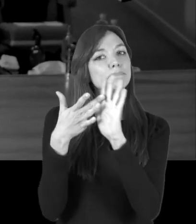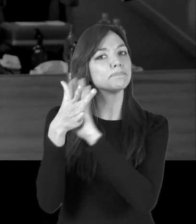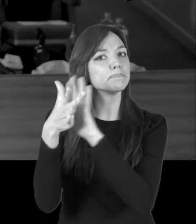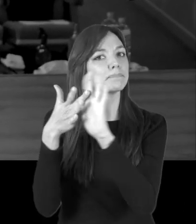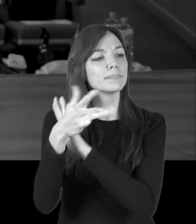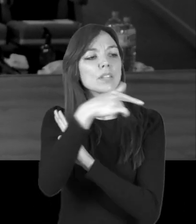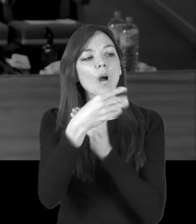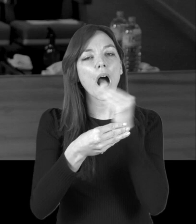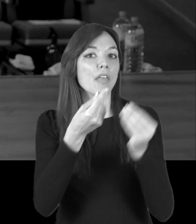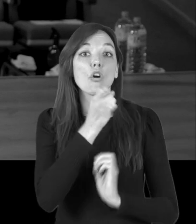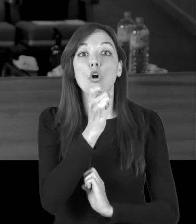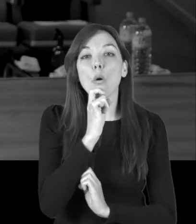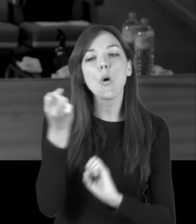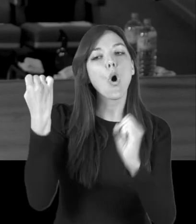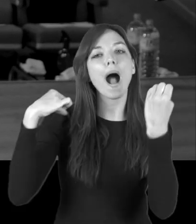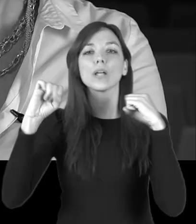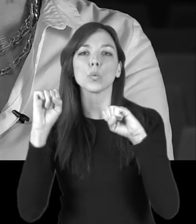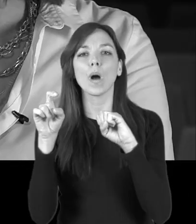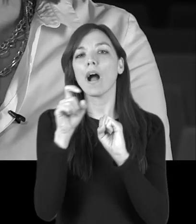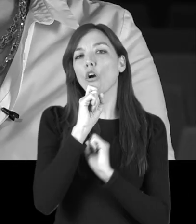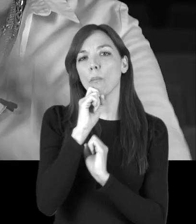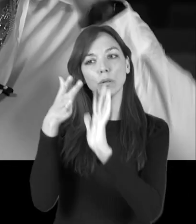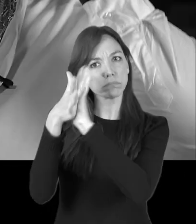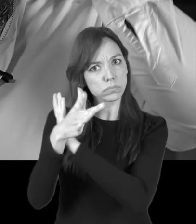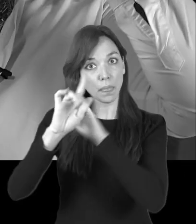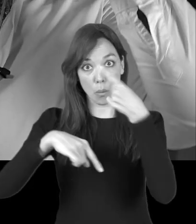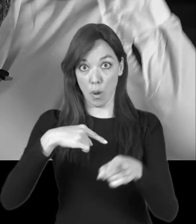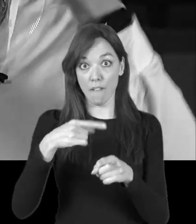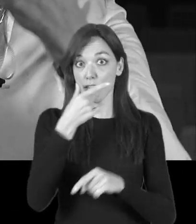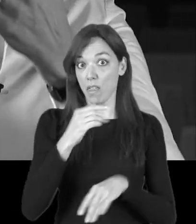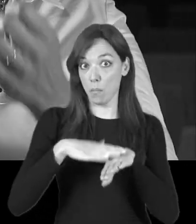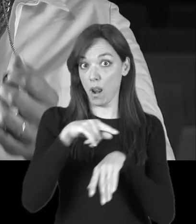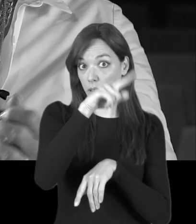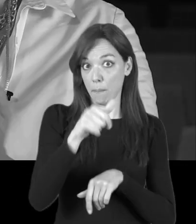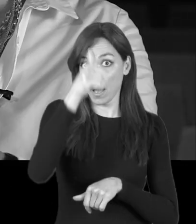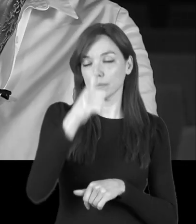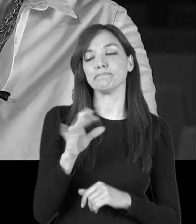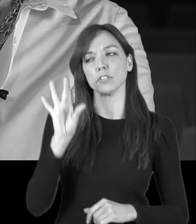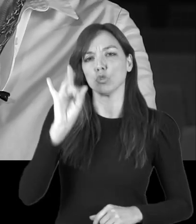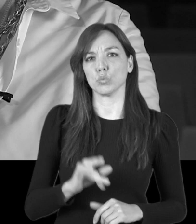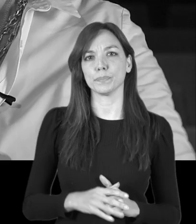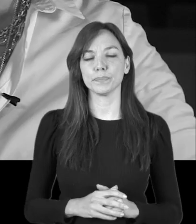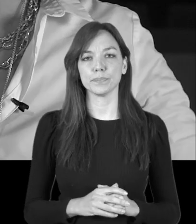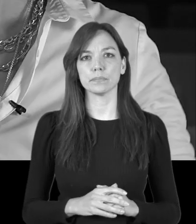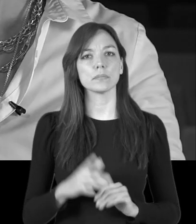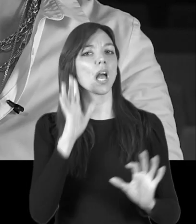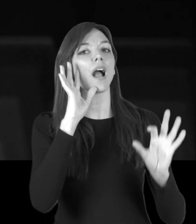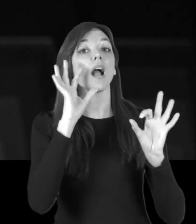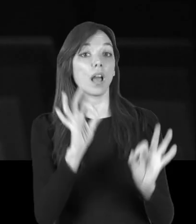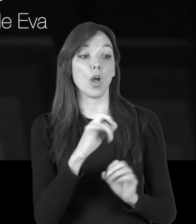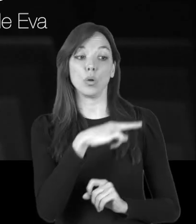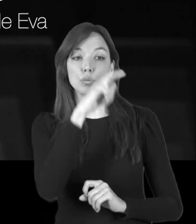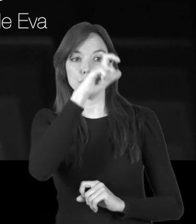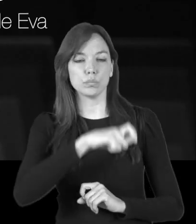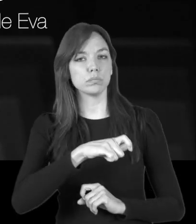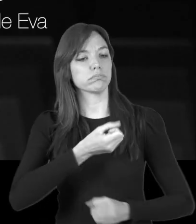explica qué es lo que tienes que hacer o cómo tienen que actuar los demás, es más fácil para ti? Sí. Pero yo